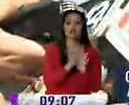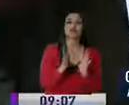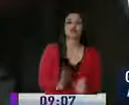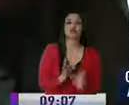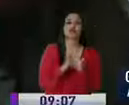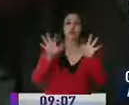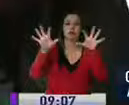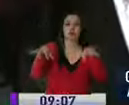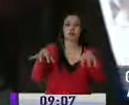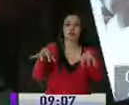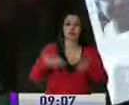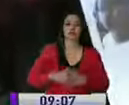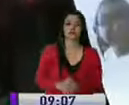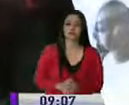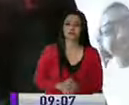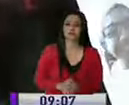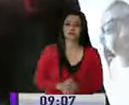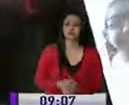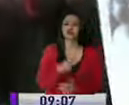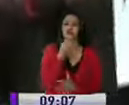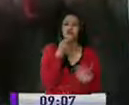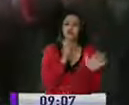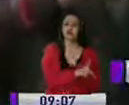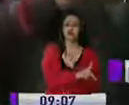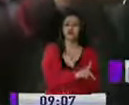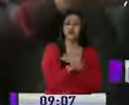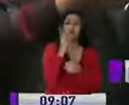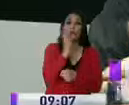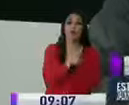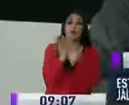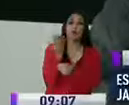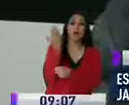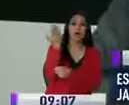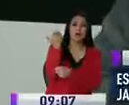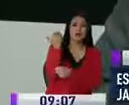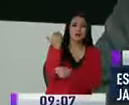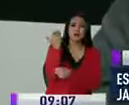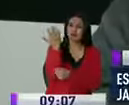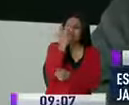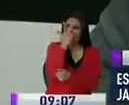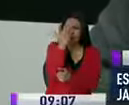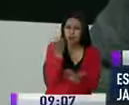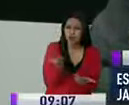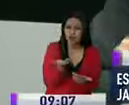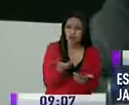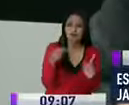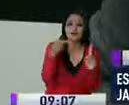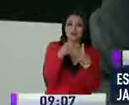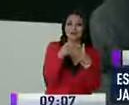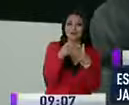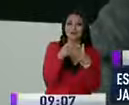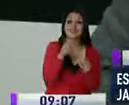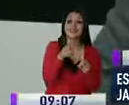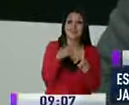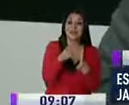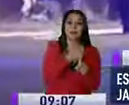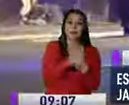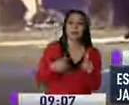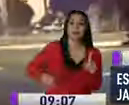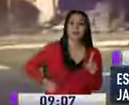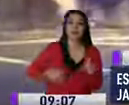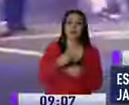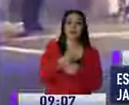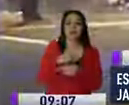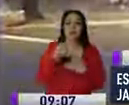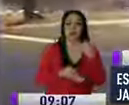Estado. Según las partes, la denuncia se pondría después de 4 años, porque considerarían que Gustavo Yalc en ese entonces